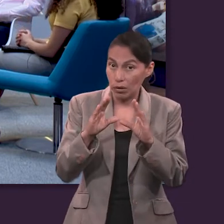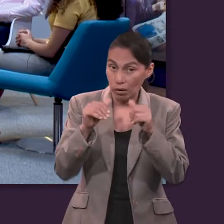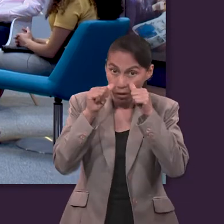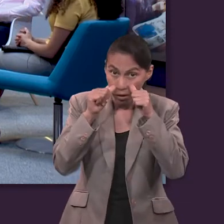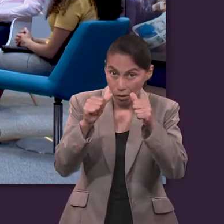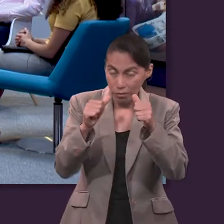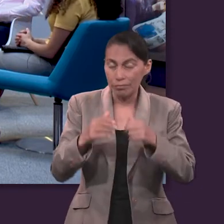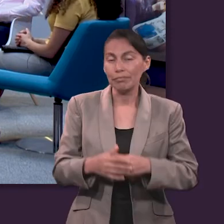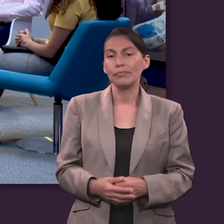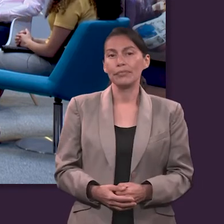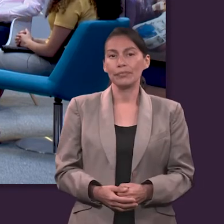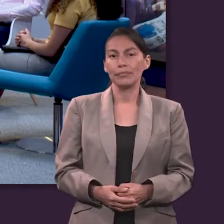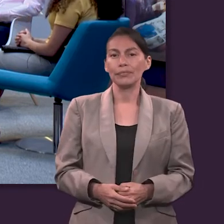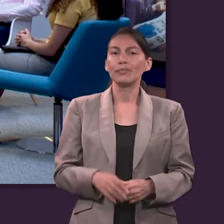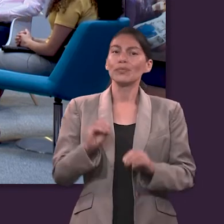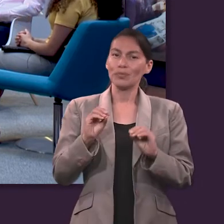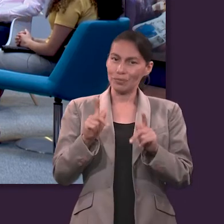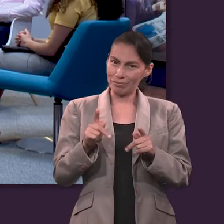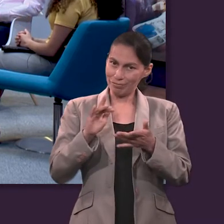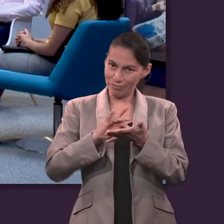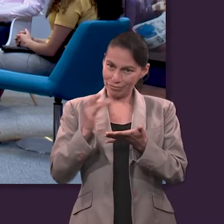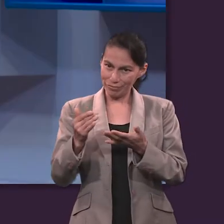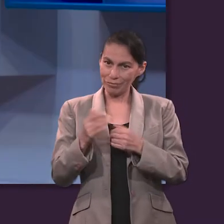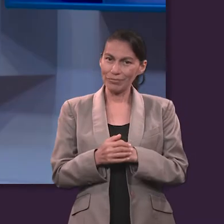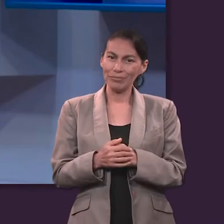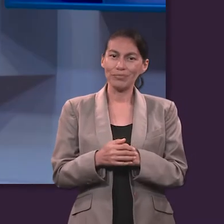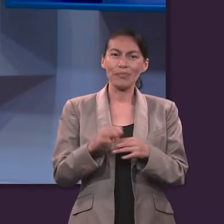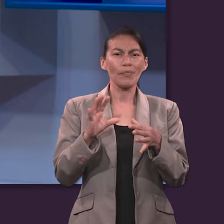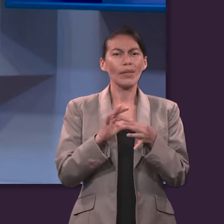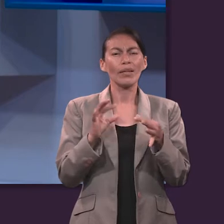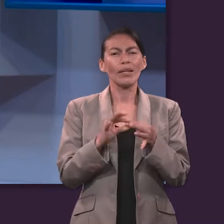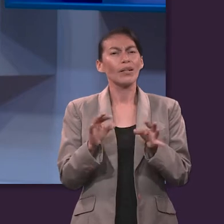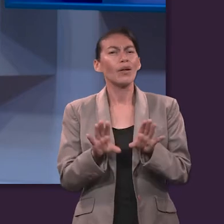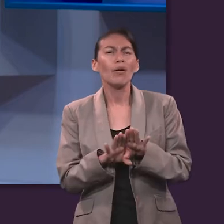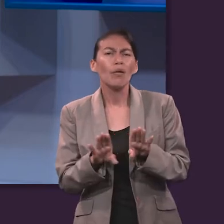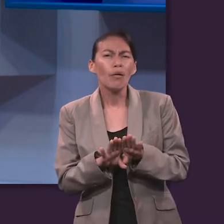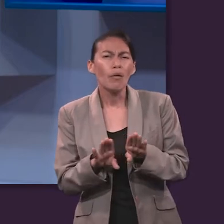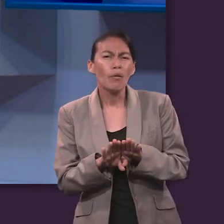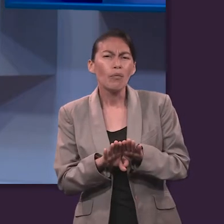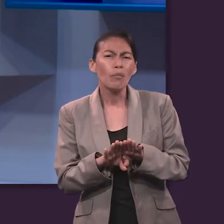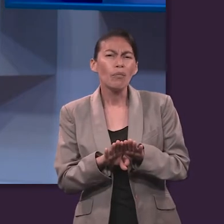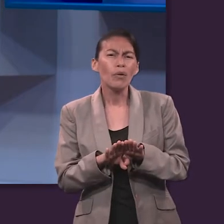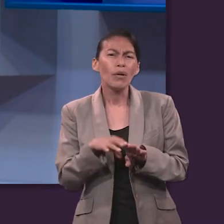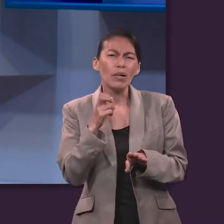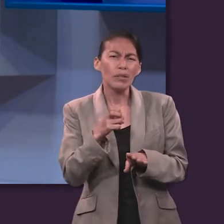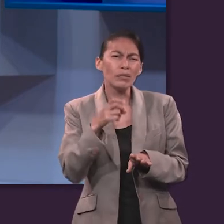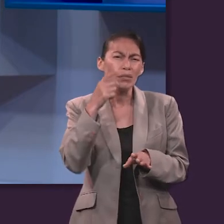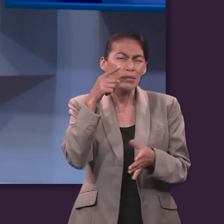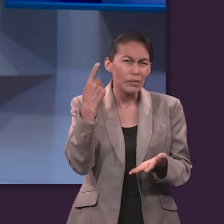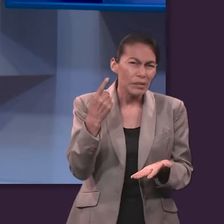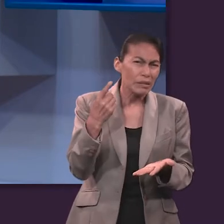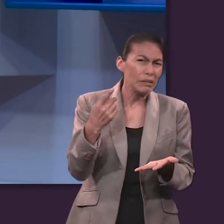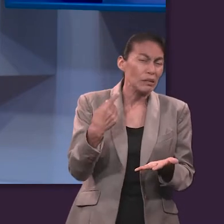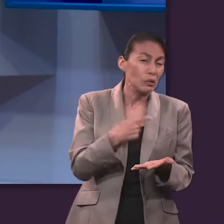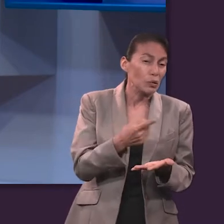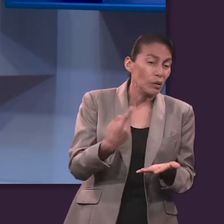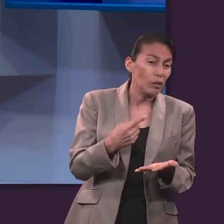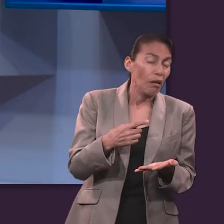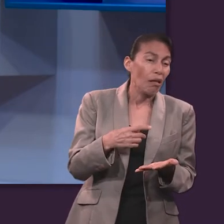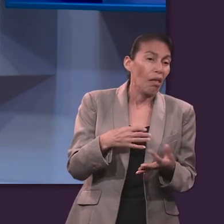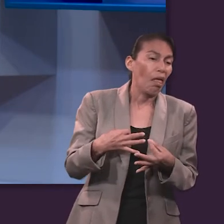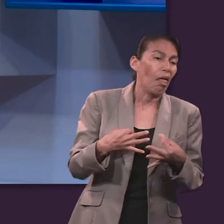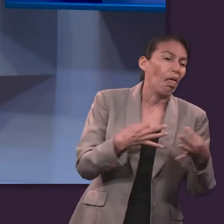atención. Muy bien, gracias entonces por explicarnos cómo es que esto puede ser tan fácil, cómo nos puede llegar a